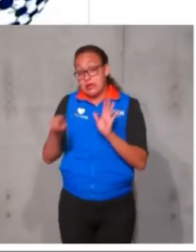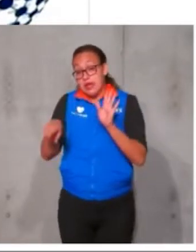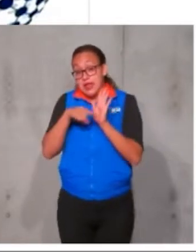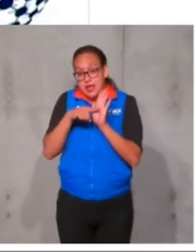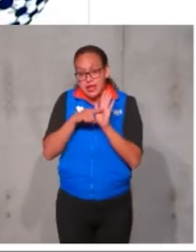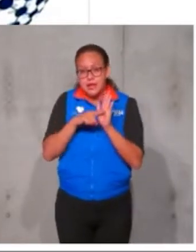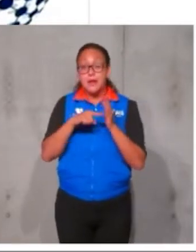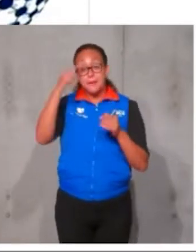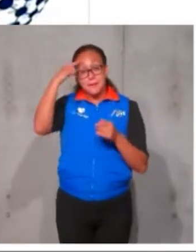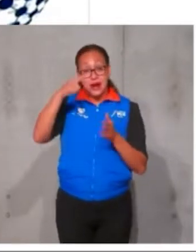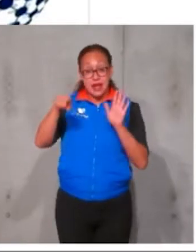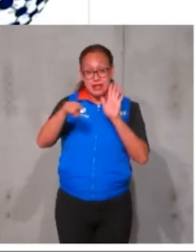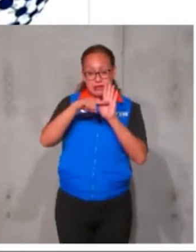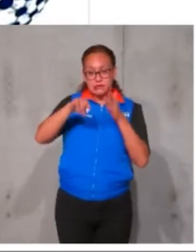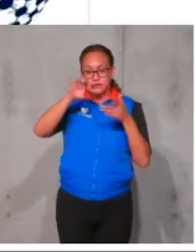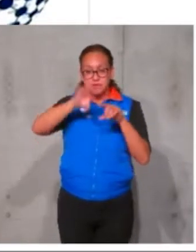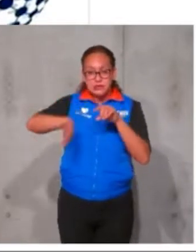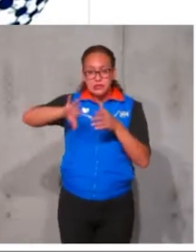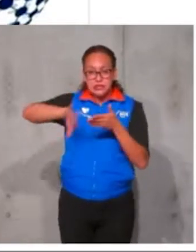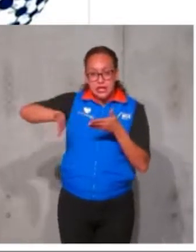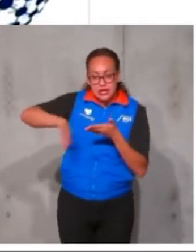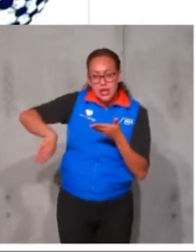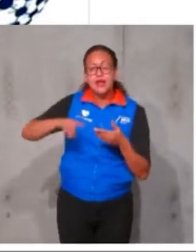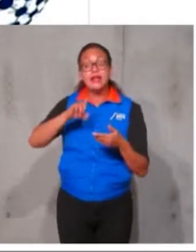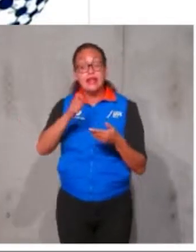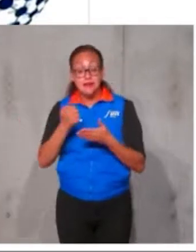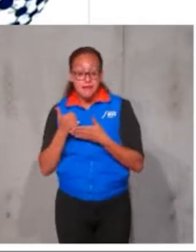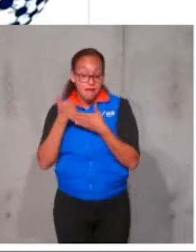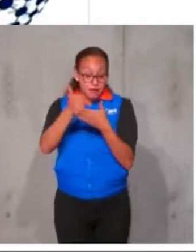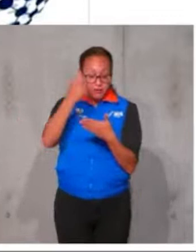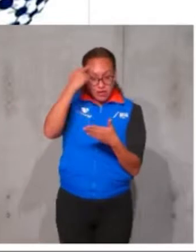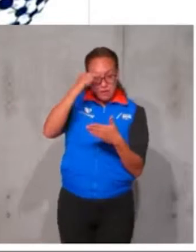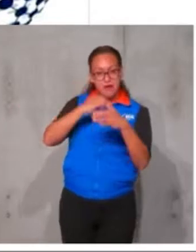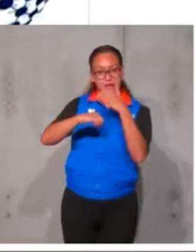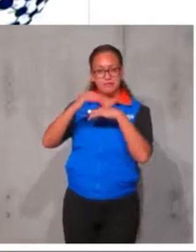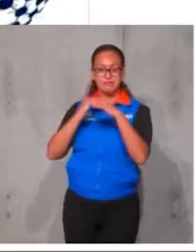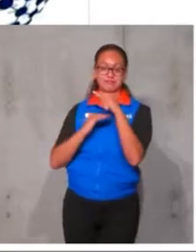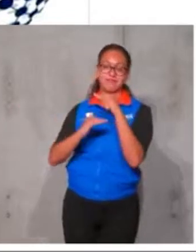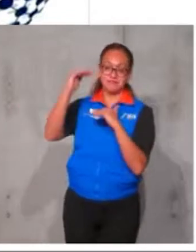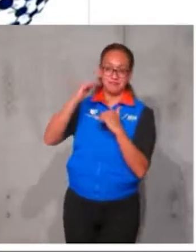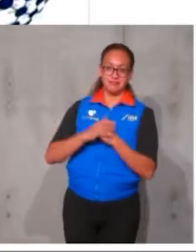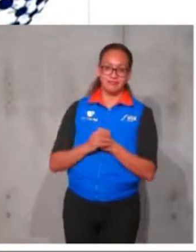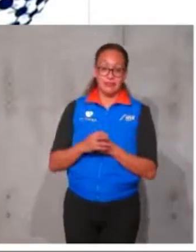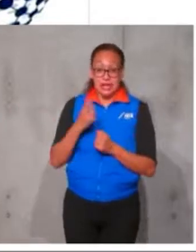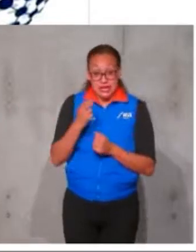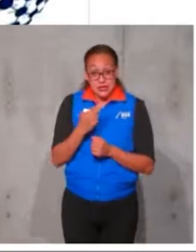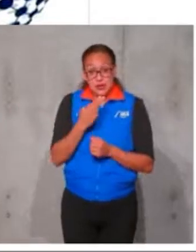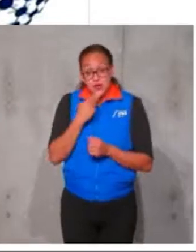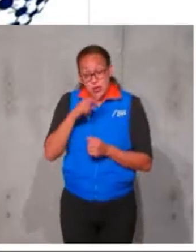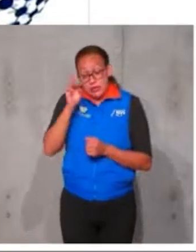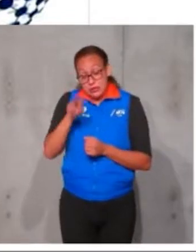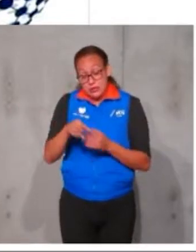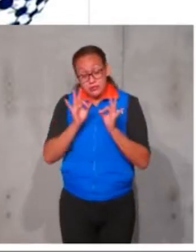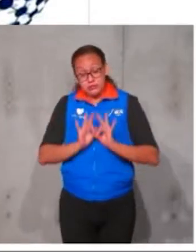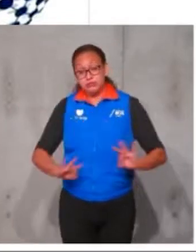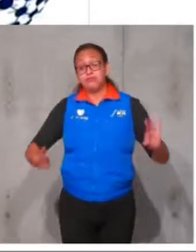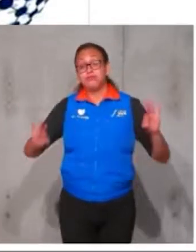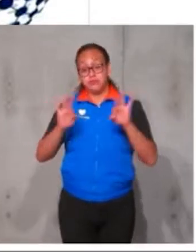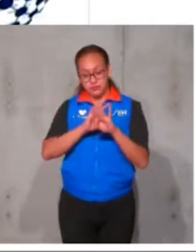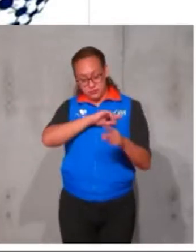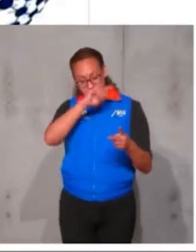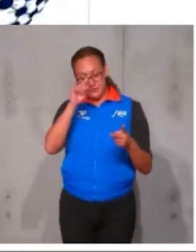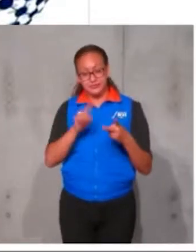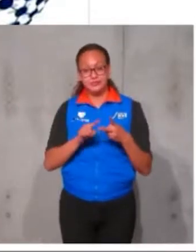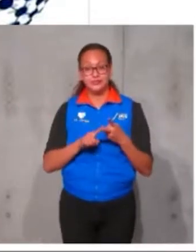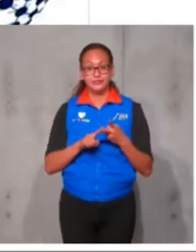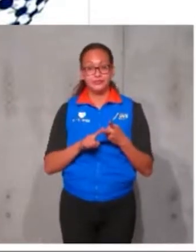los positivos que ya desarrolla la organización. Entonces, esa es una utilidad, creo que sería la más